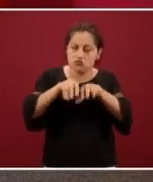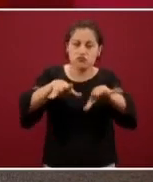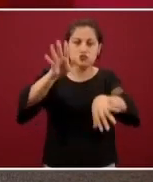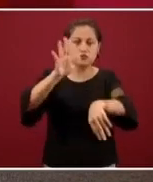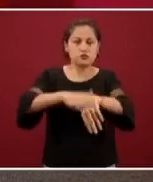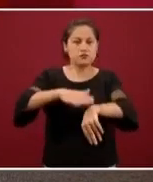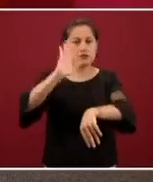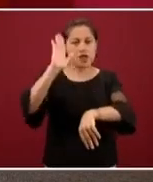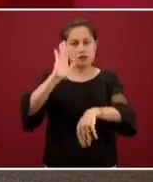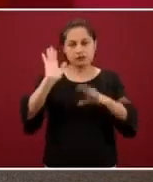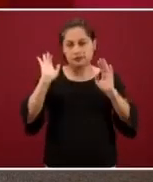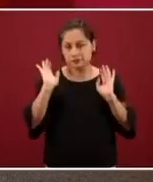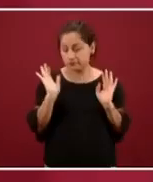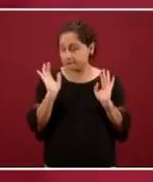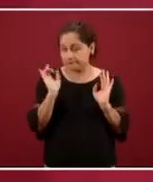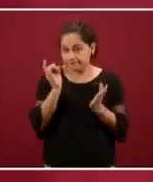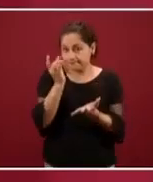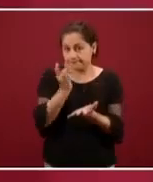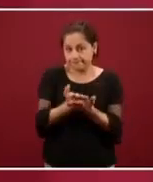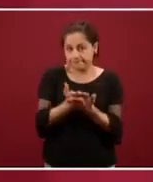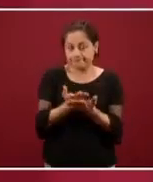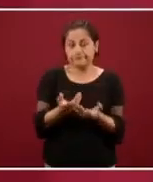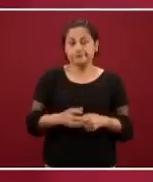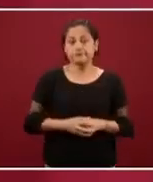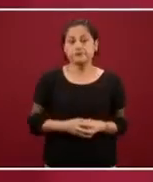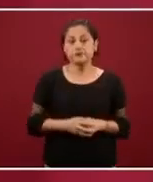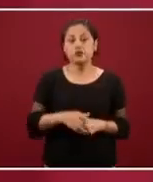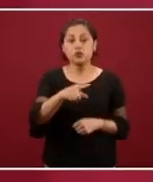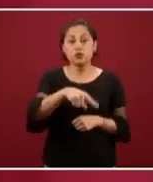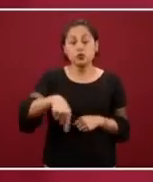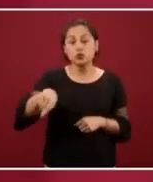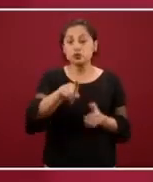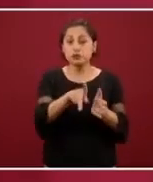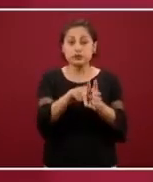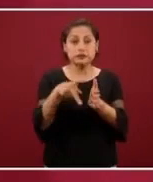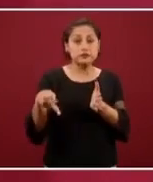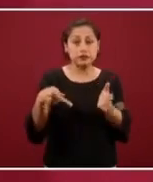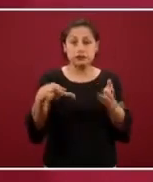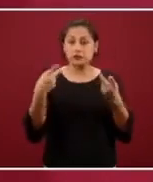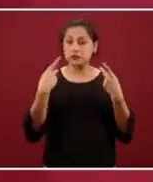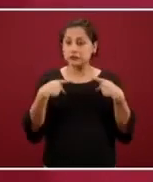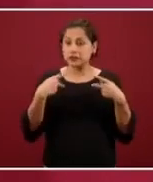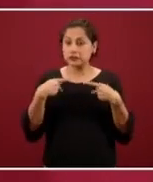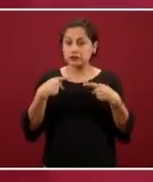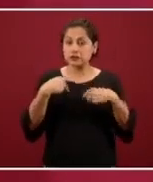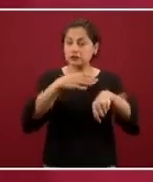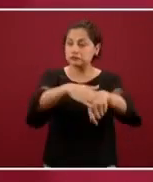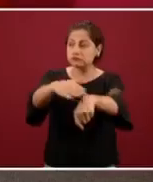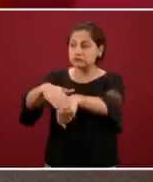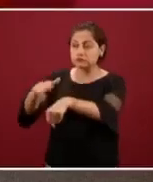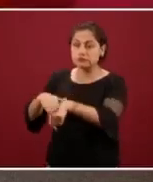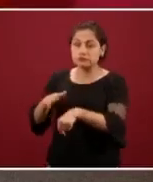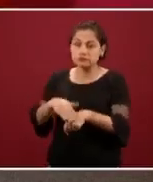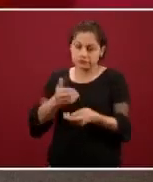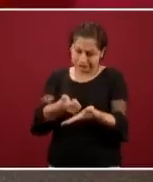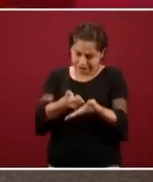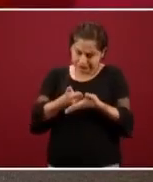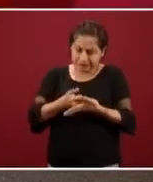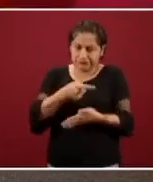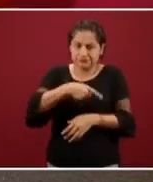también. Entonces, ustedes que llegan a más personas, den este mensaje de quedarse en casa para mitigar